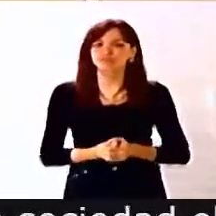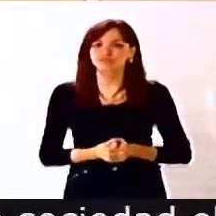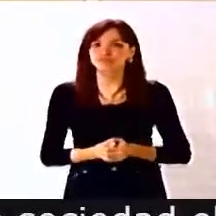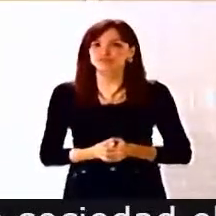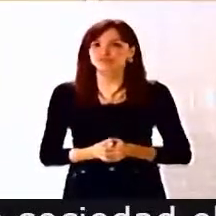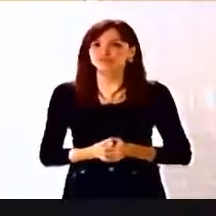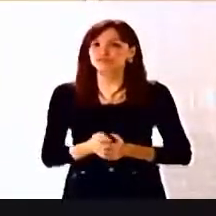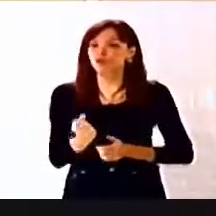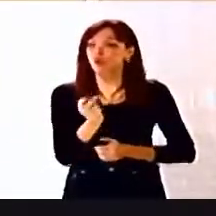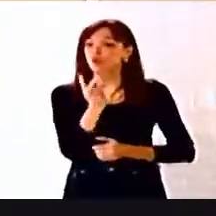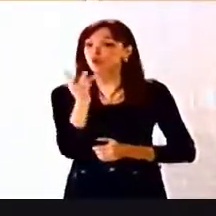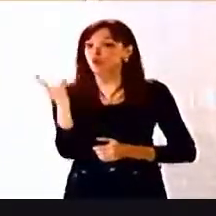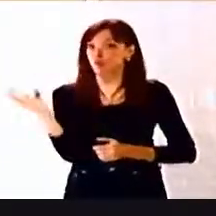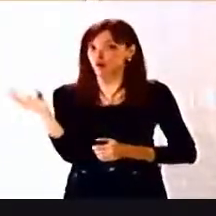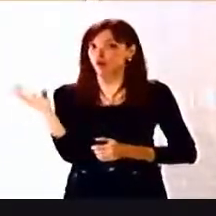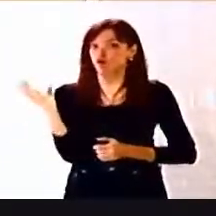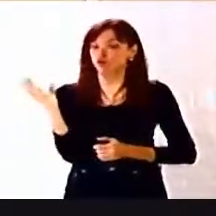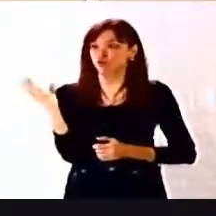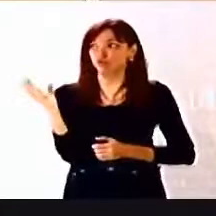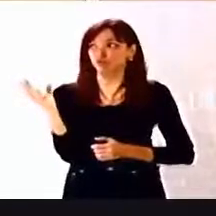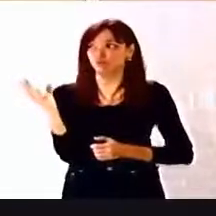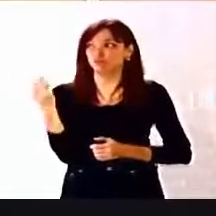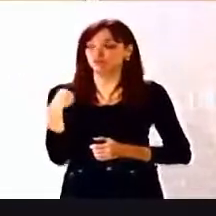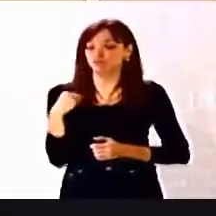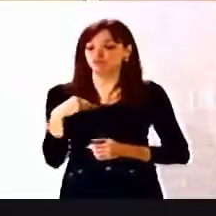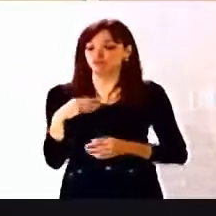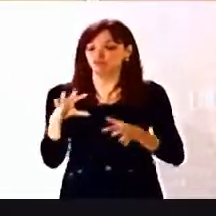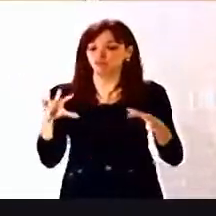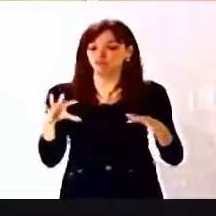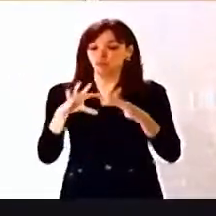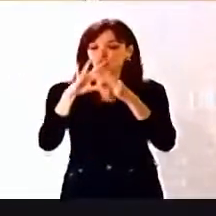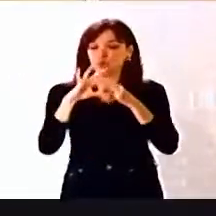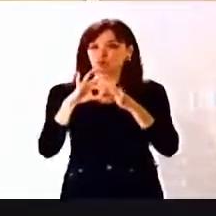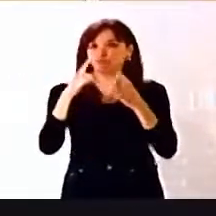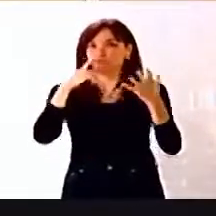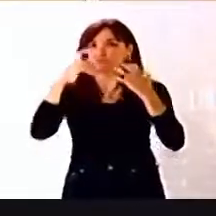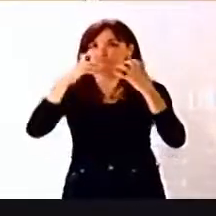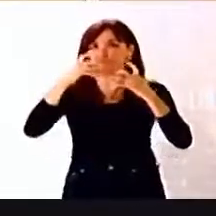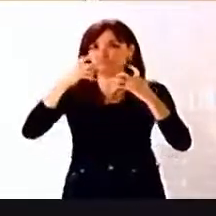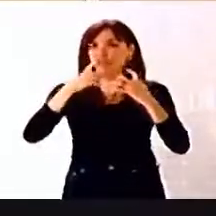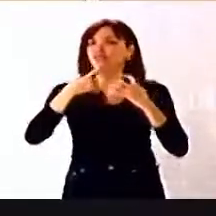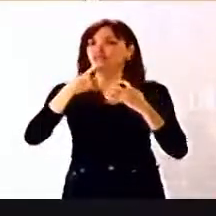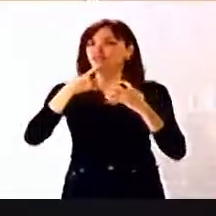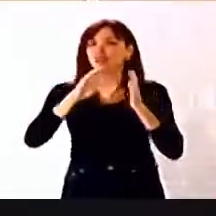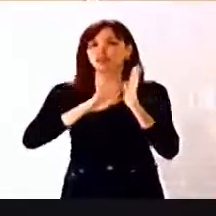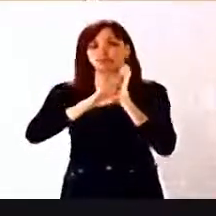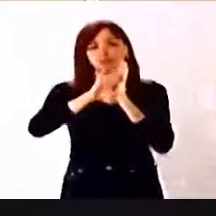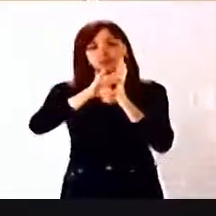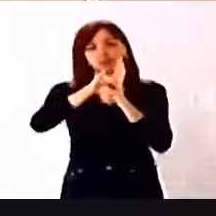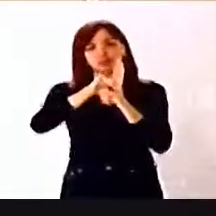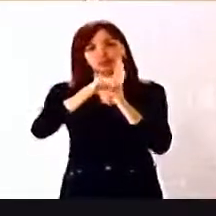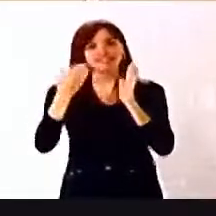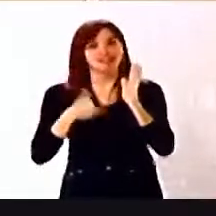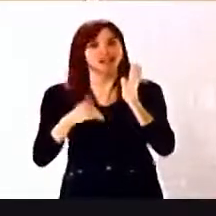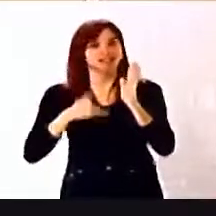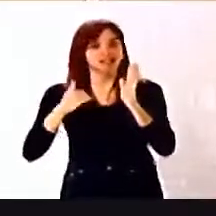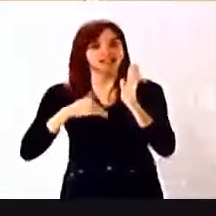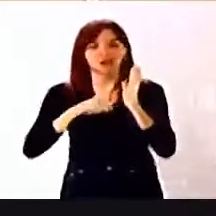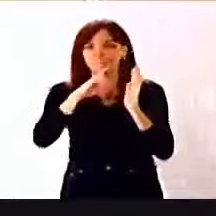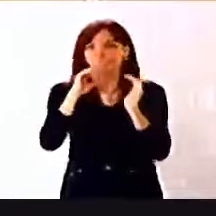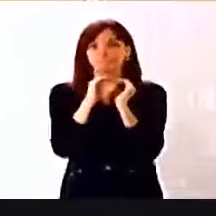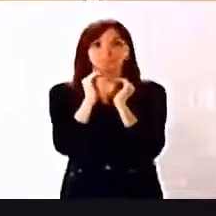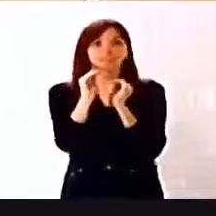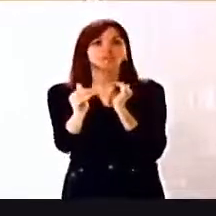Las cifras en las que me baso para decir que estamos disminuyendo o que la segunda oleada se está